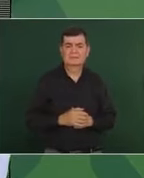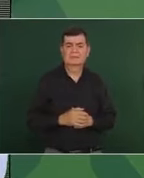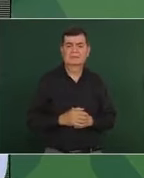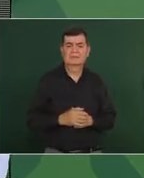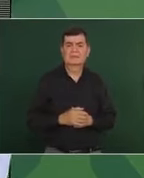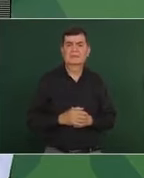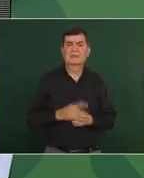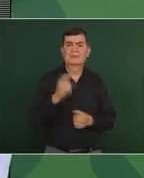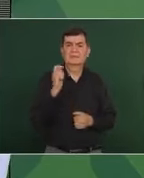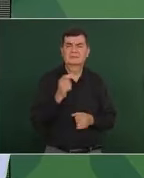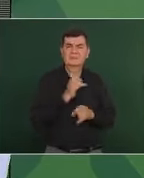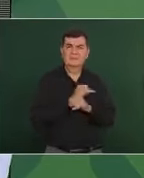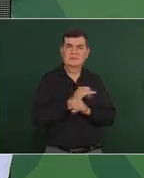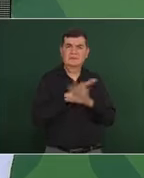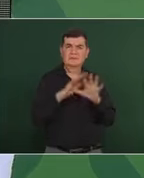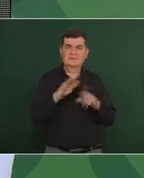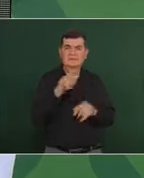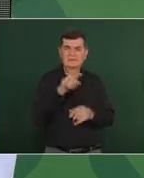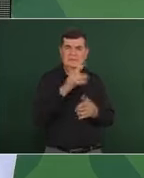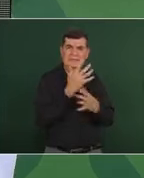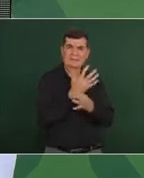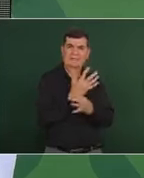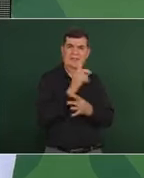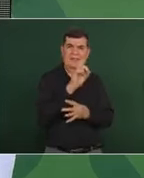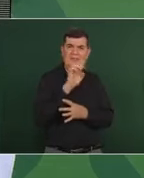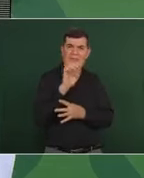de que la información es de la DEA,